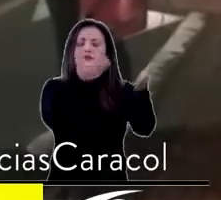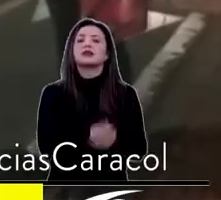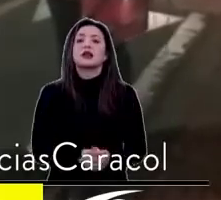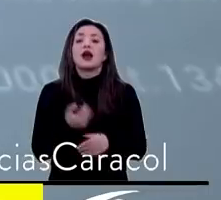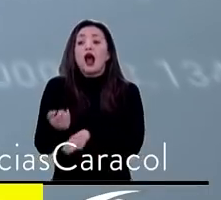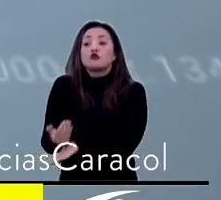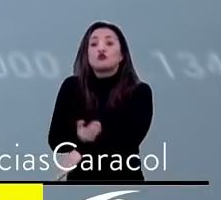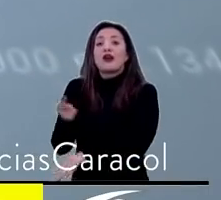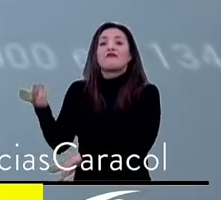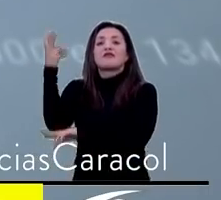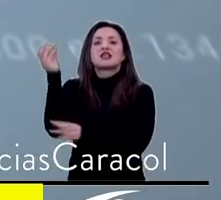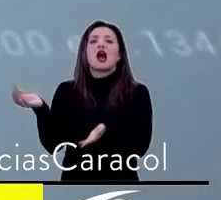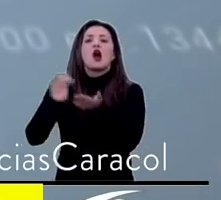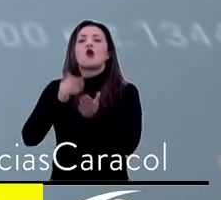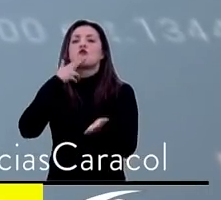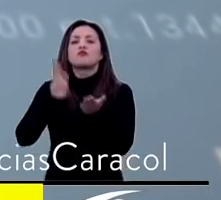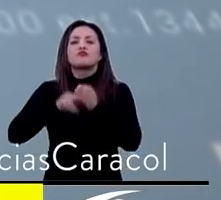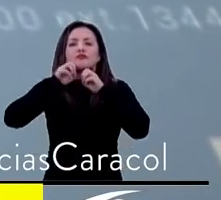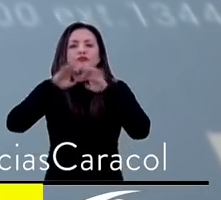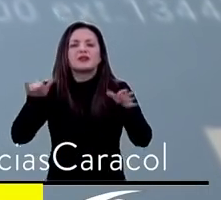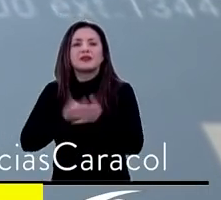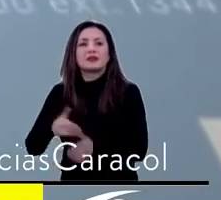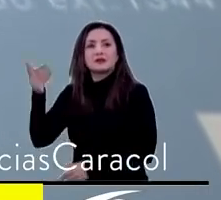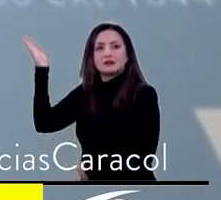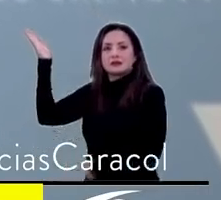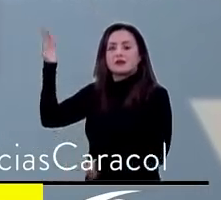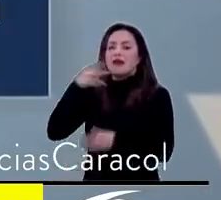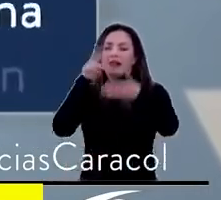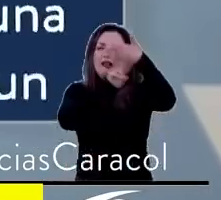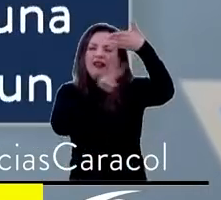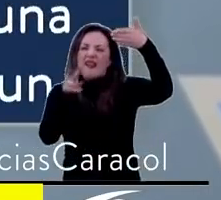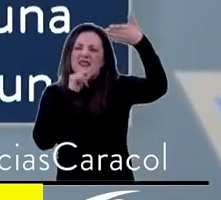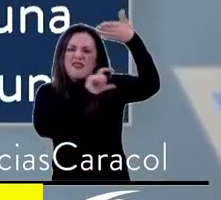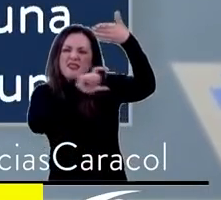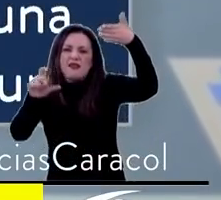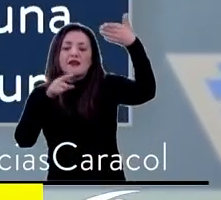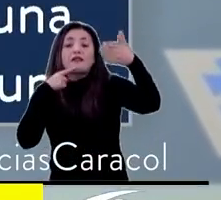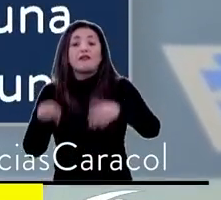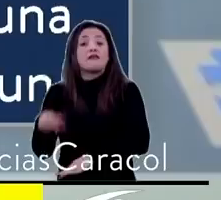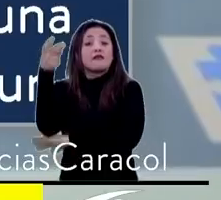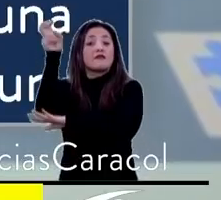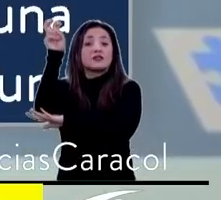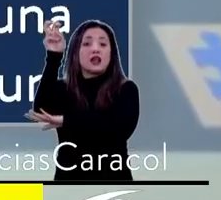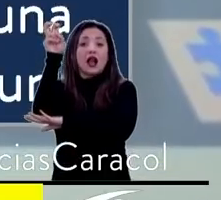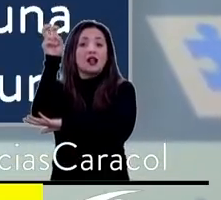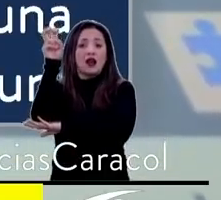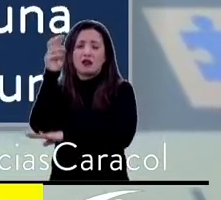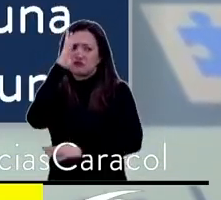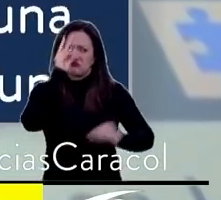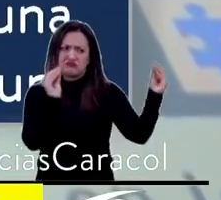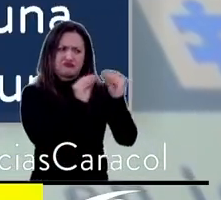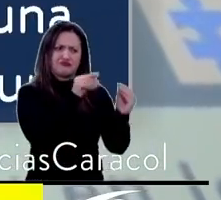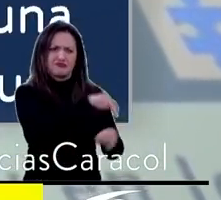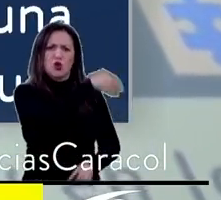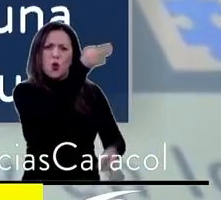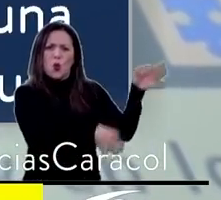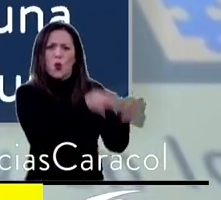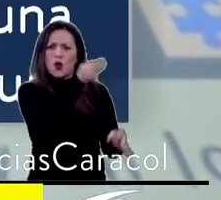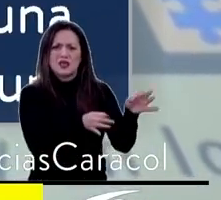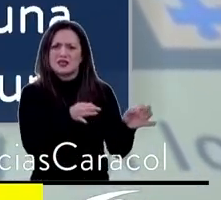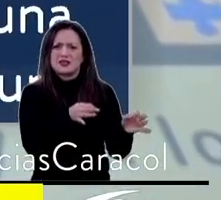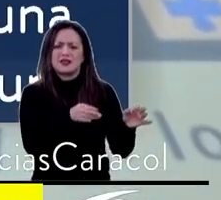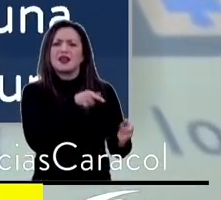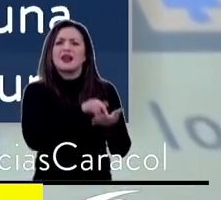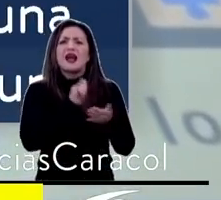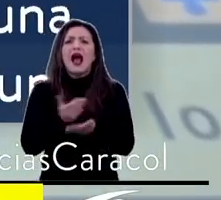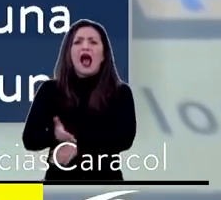momentos la Fiscalía emitió este comunicado en donde en uno de sus apartes se lee: la Fiscalía no compartió el argumento de la funcionaria judicial y señaló que desde